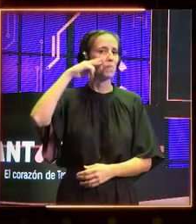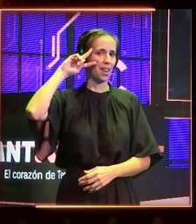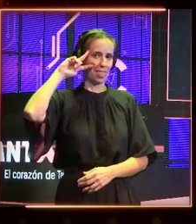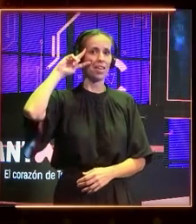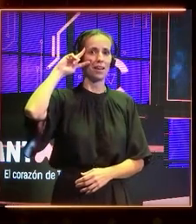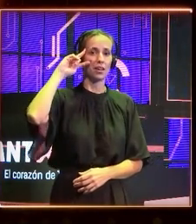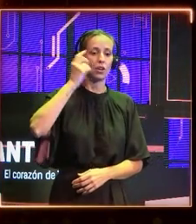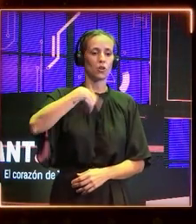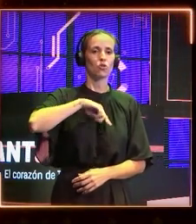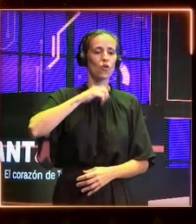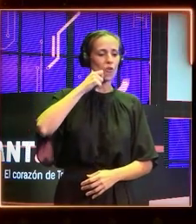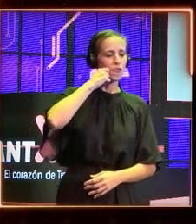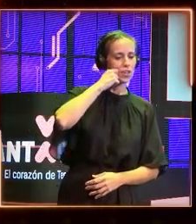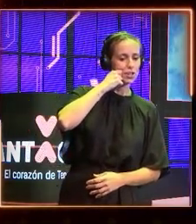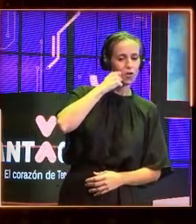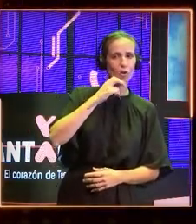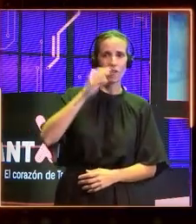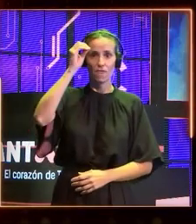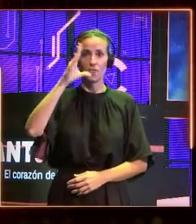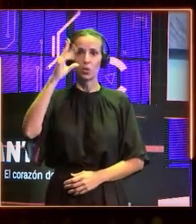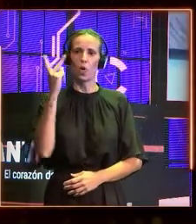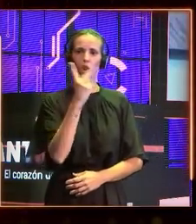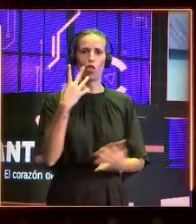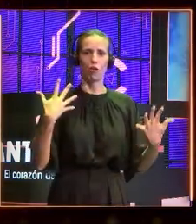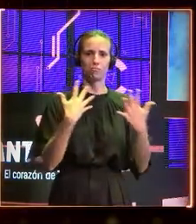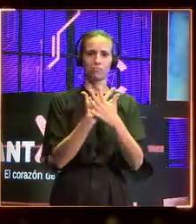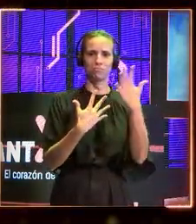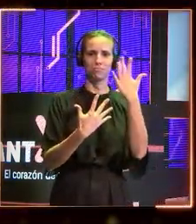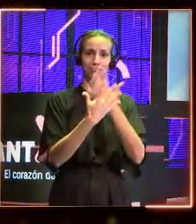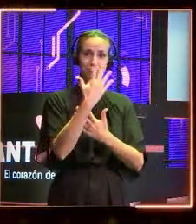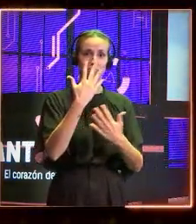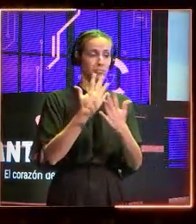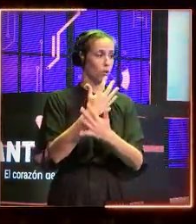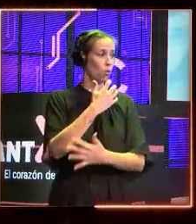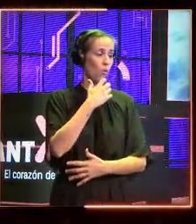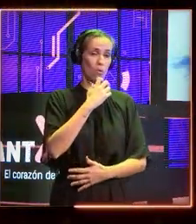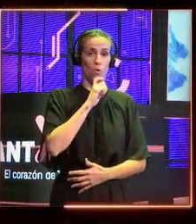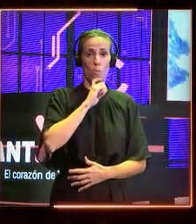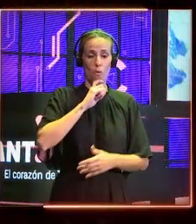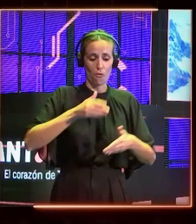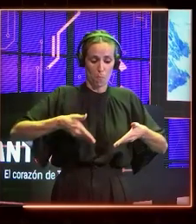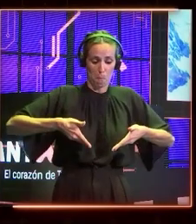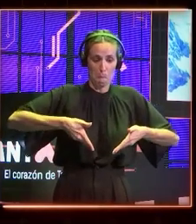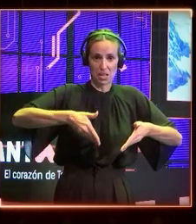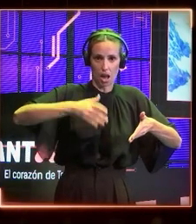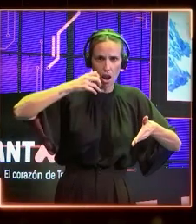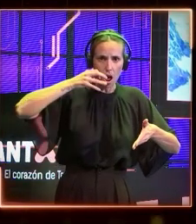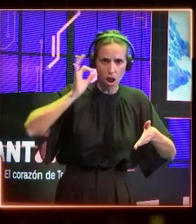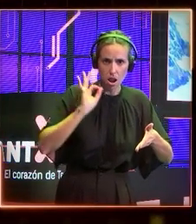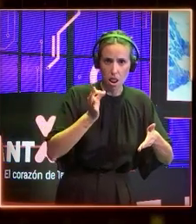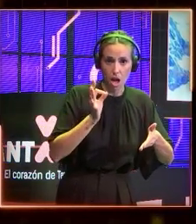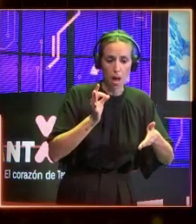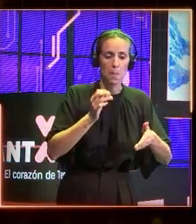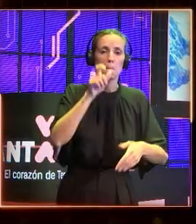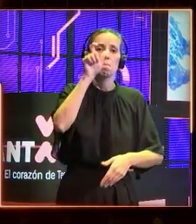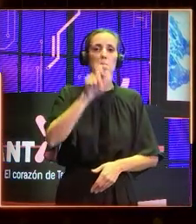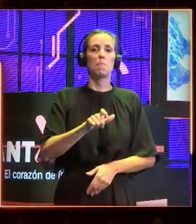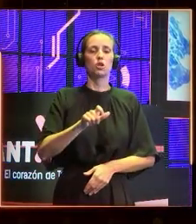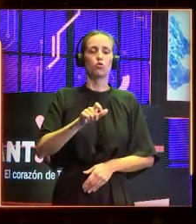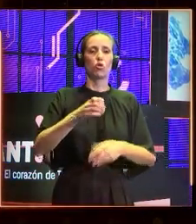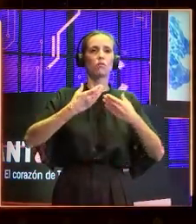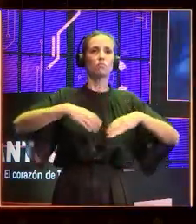unificamos lo físico Con lo virtual fabricamos una pasarela eh Real Como podéis ver y el usuario con las gafas